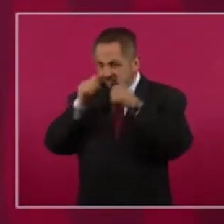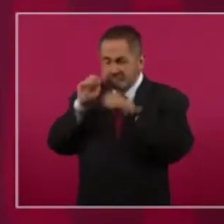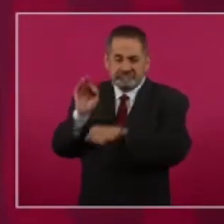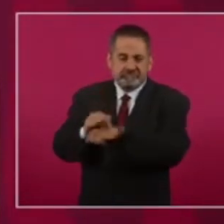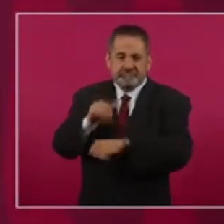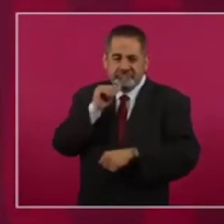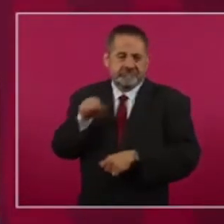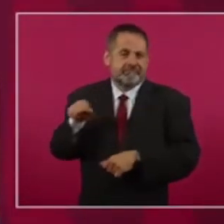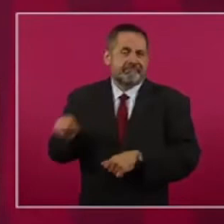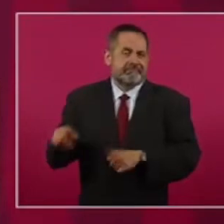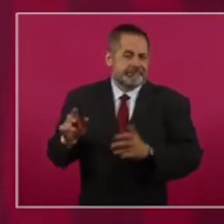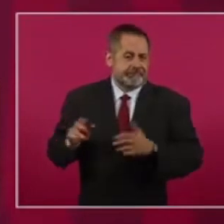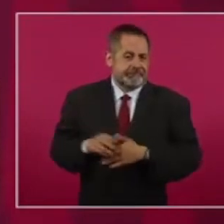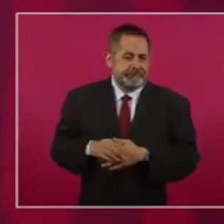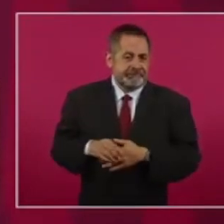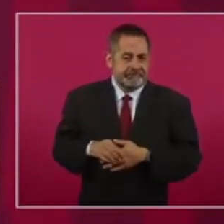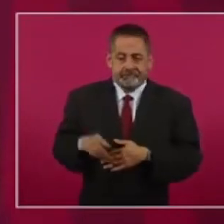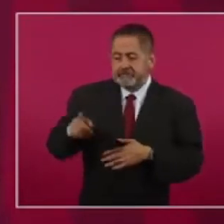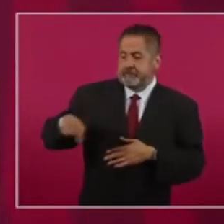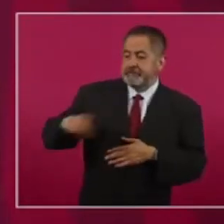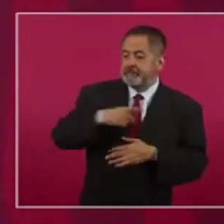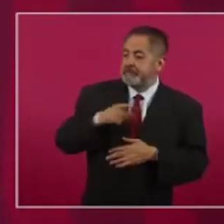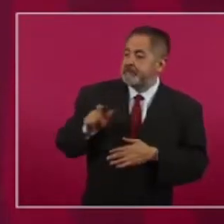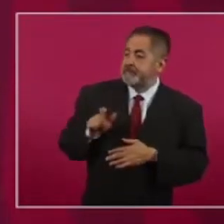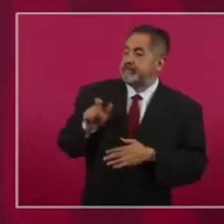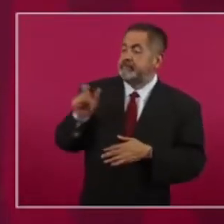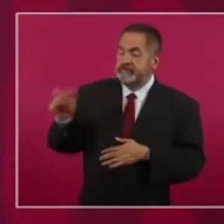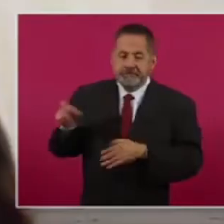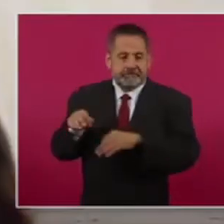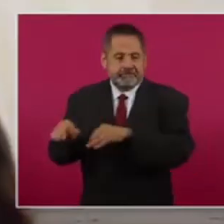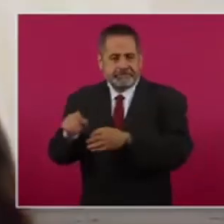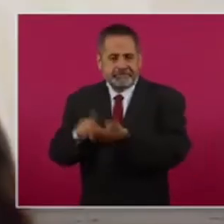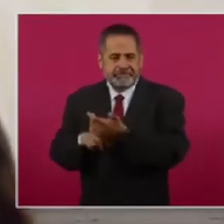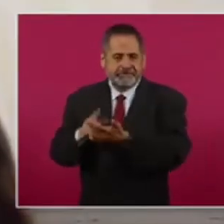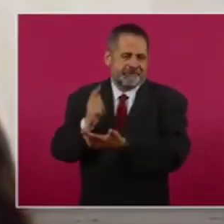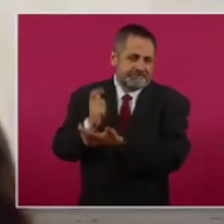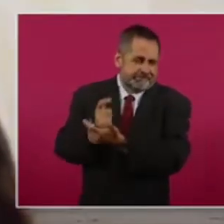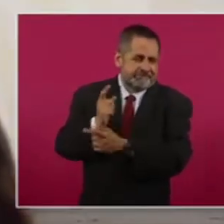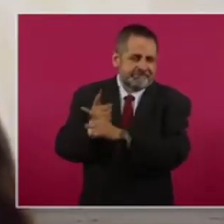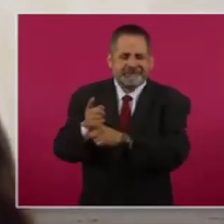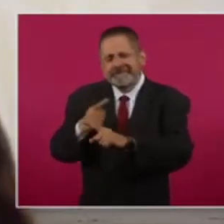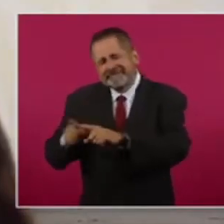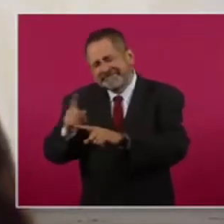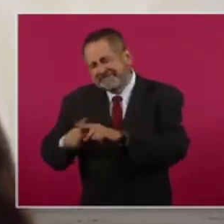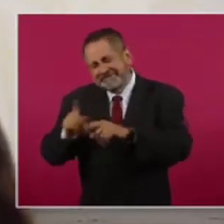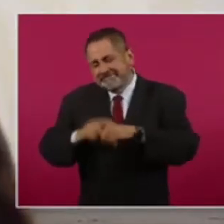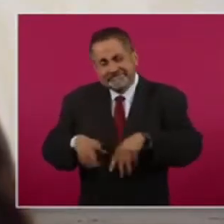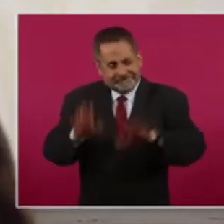tienen que pagar y que los amenazan. O sea,